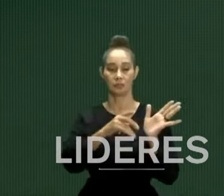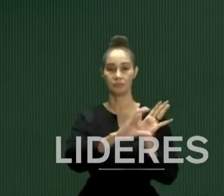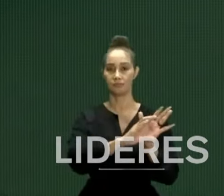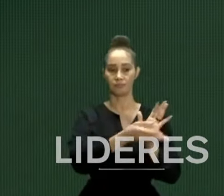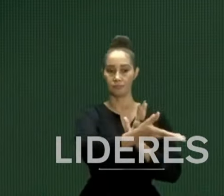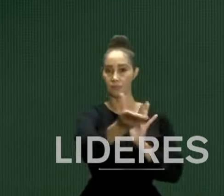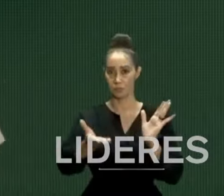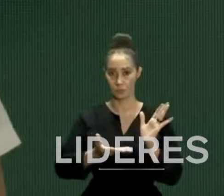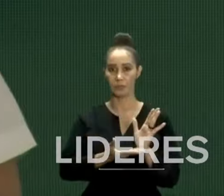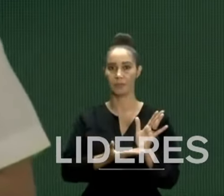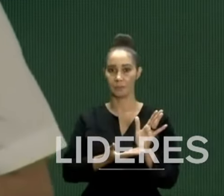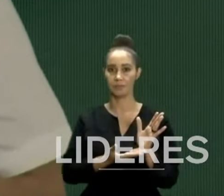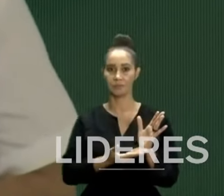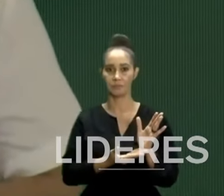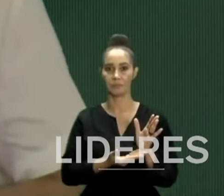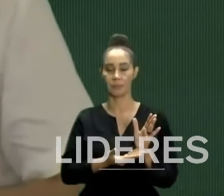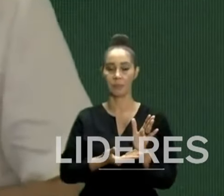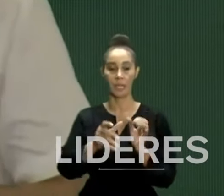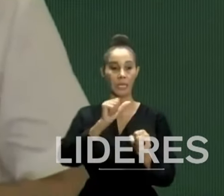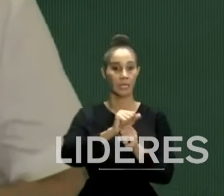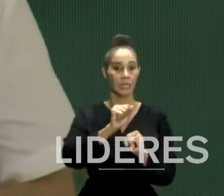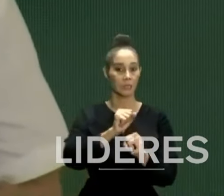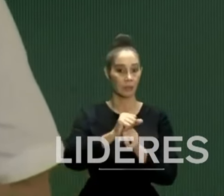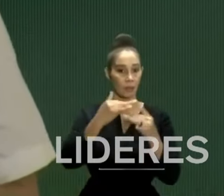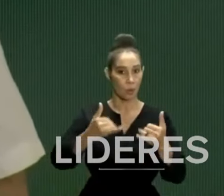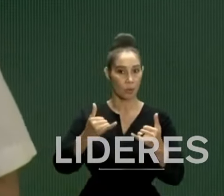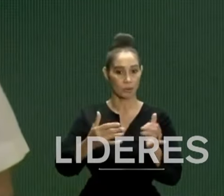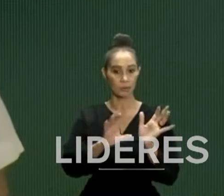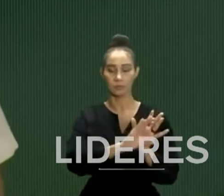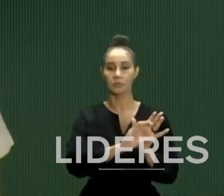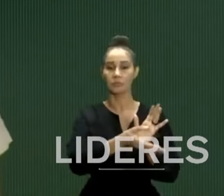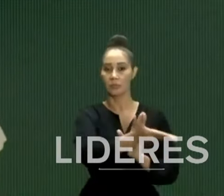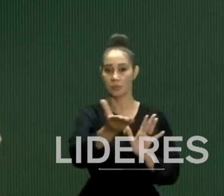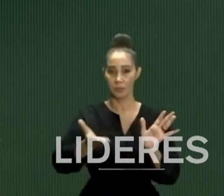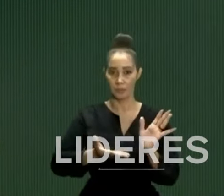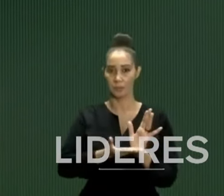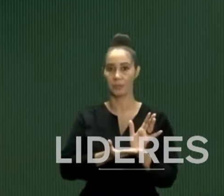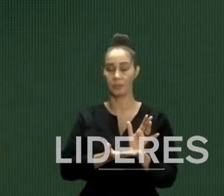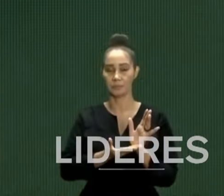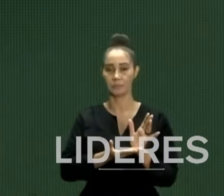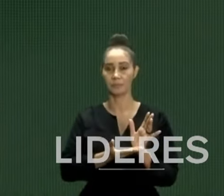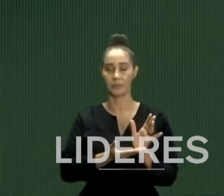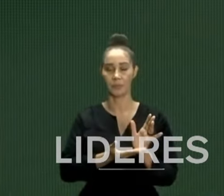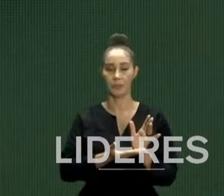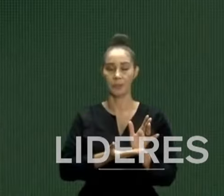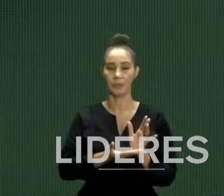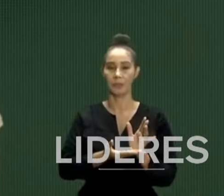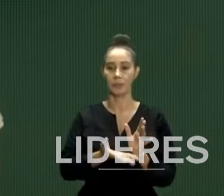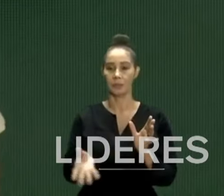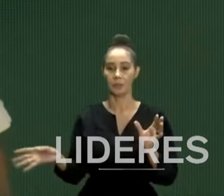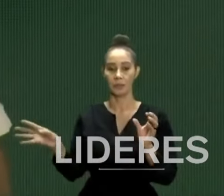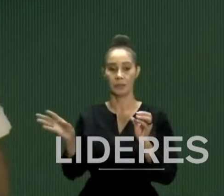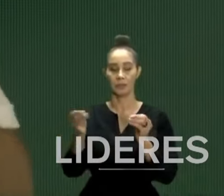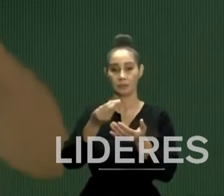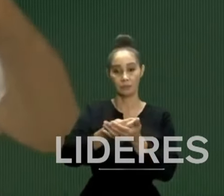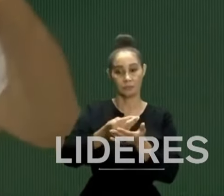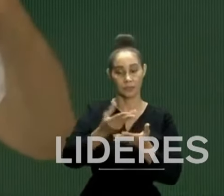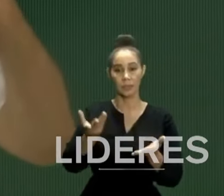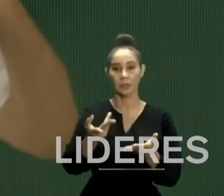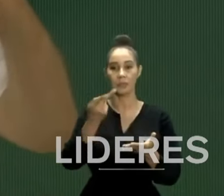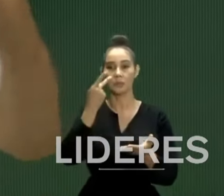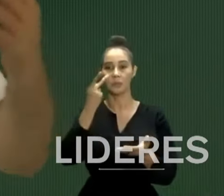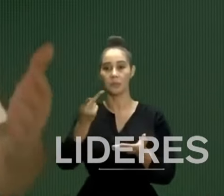ejemplo, este trabajo que se está haciendo aquí es un ejemplo de inversiones que, si bien